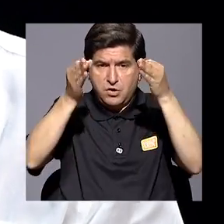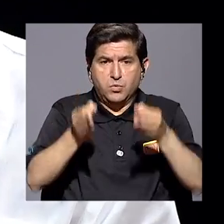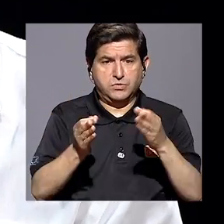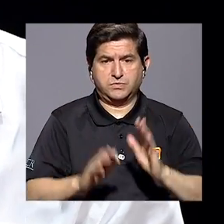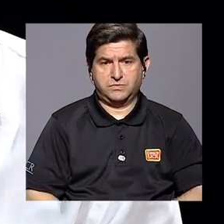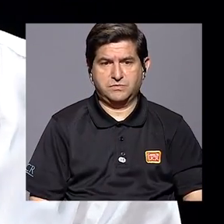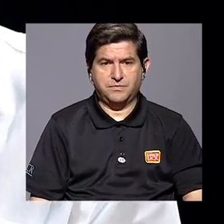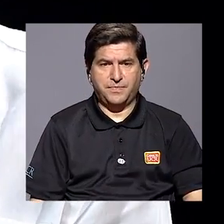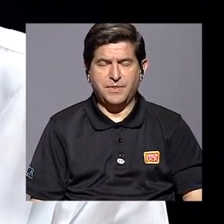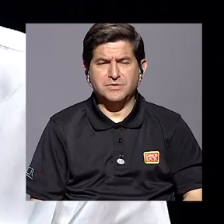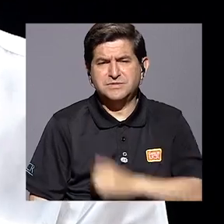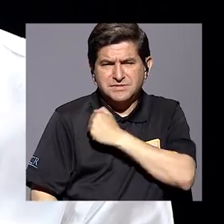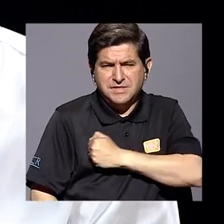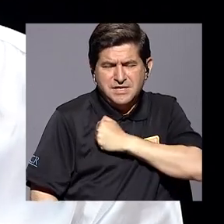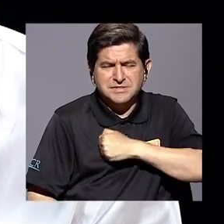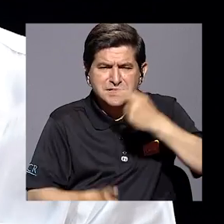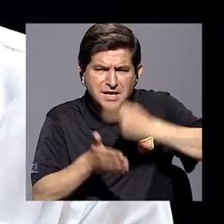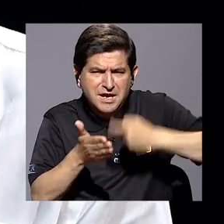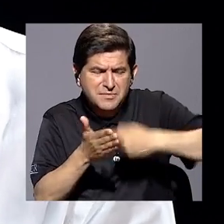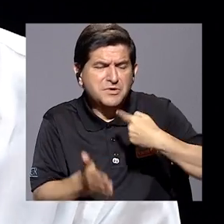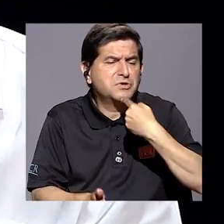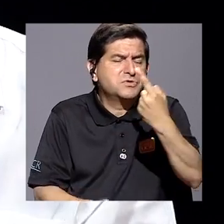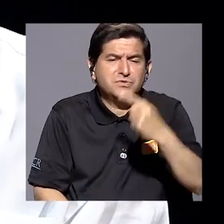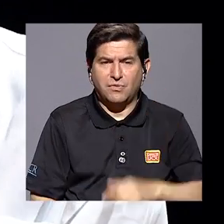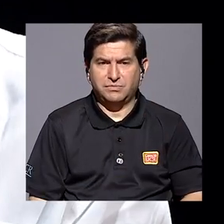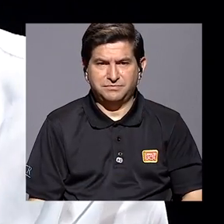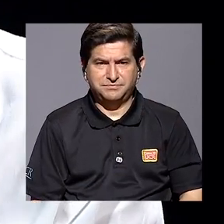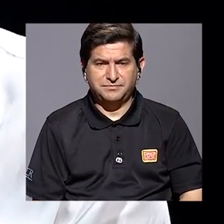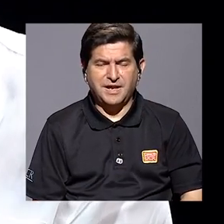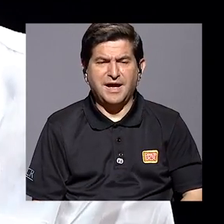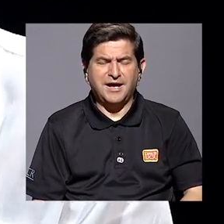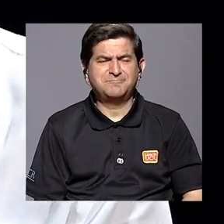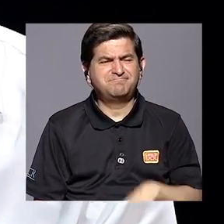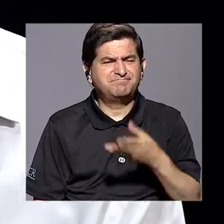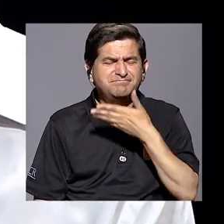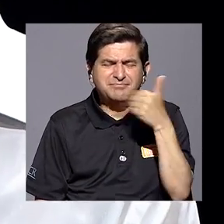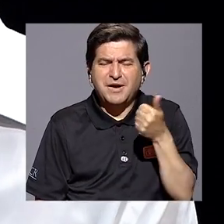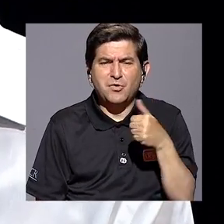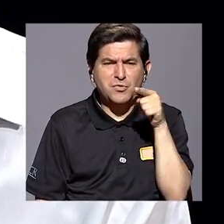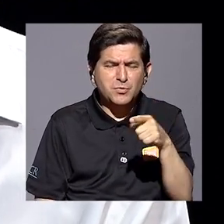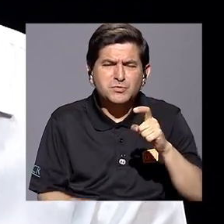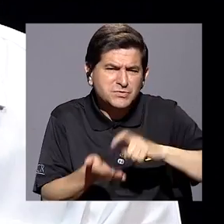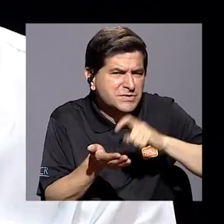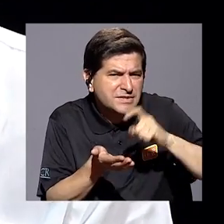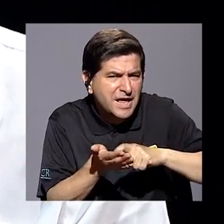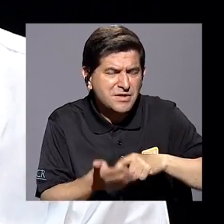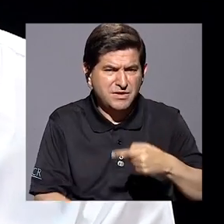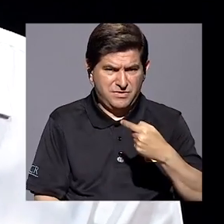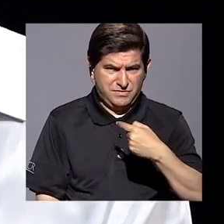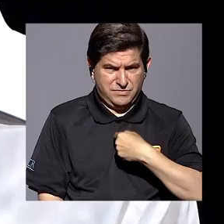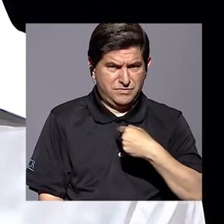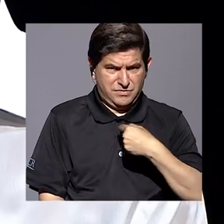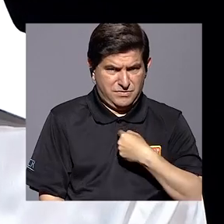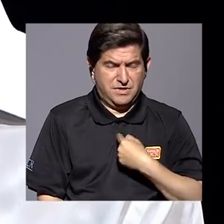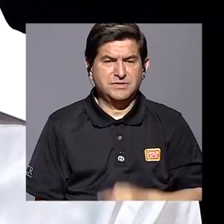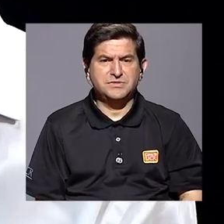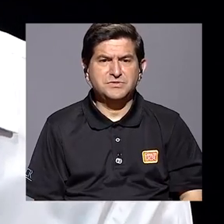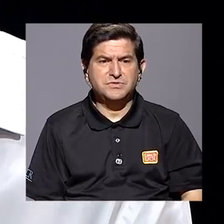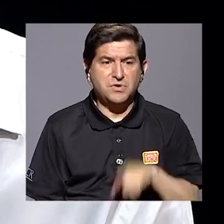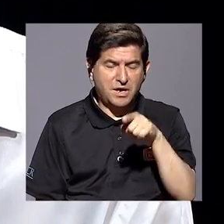y entonces la amnistía tributaria al final de cuentas lo que dice es que cortemos por los años de nadie de tanto yo le voy a